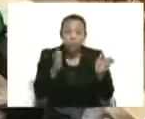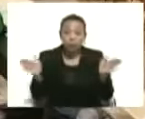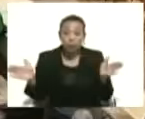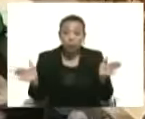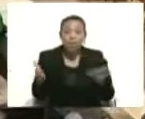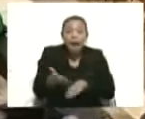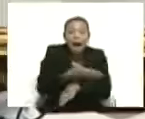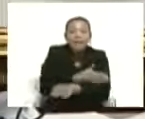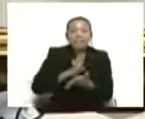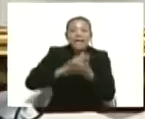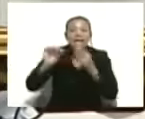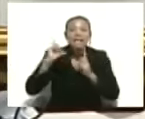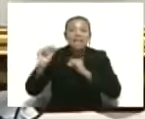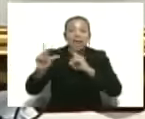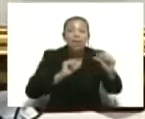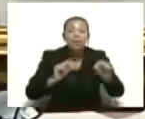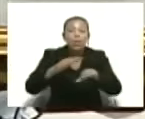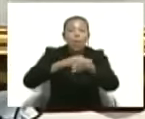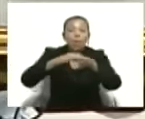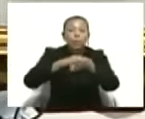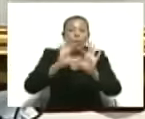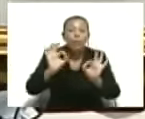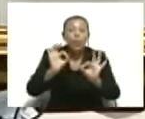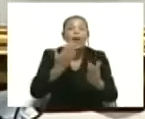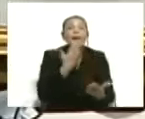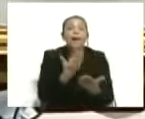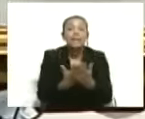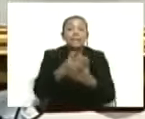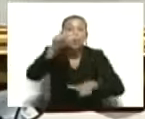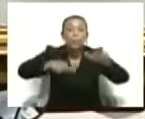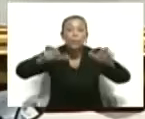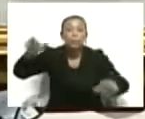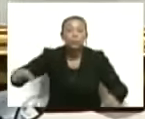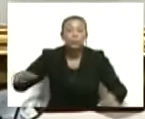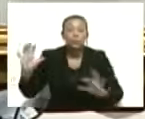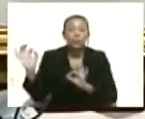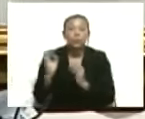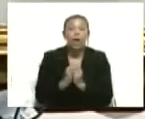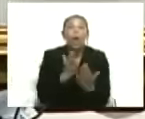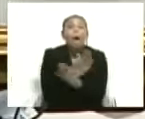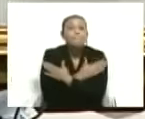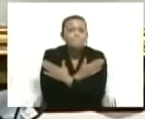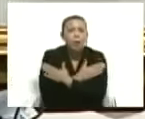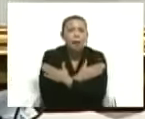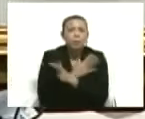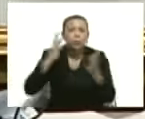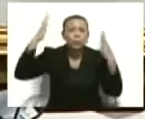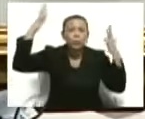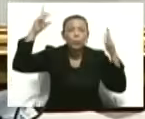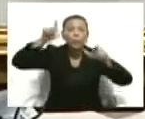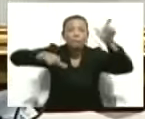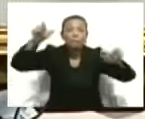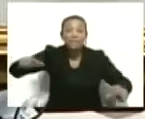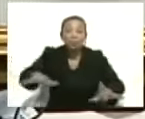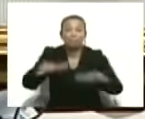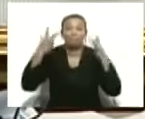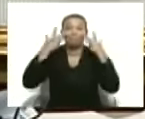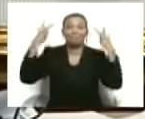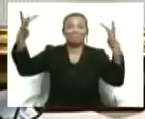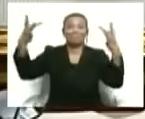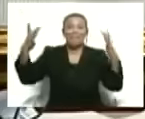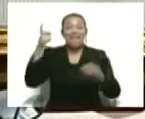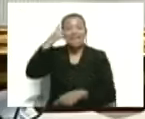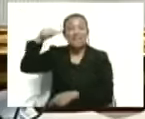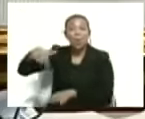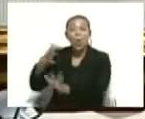2024-2025. Antes de que se retire, con lo quiero establecido agradecer en las normas y de nuestro país. Un aplauso para quien de manera brillante fungió el día